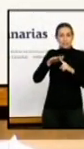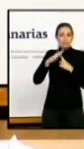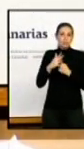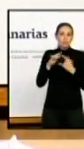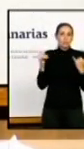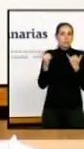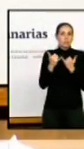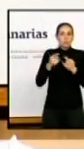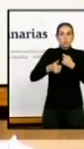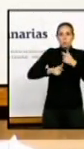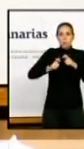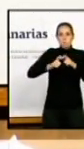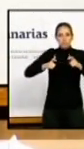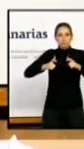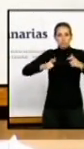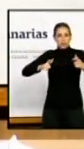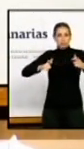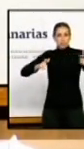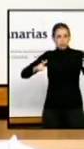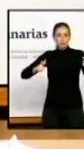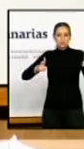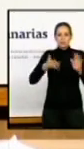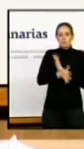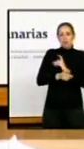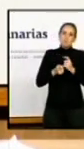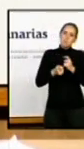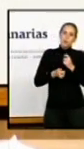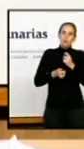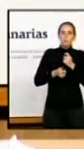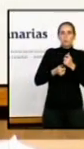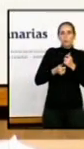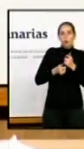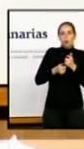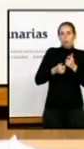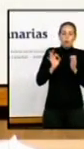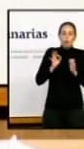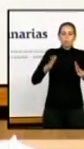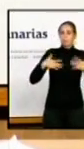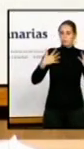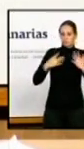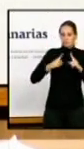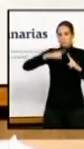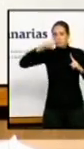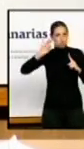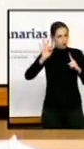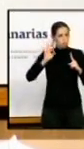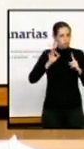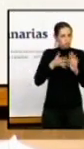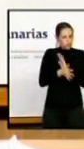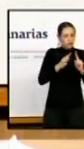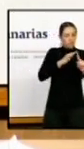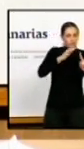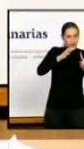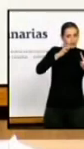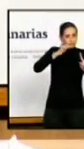vivimos durante el estado de alarma en los momentos más intensos del confinamiento. Solo se podrá entrar y salir para causas